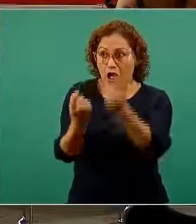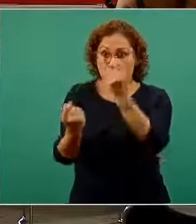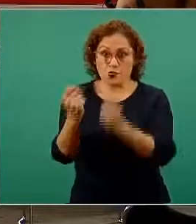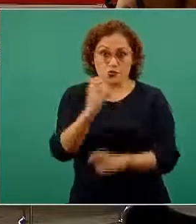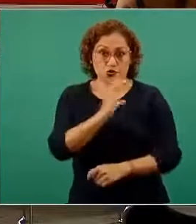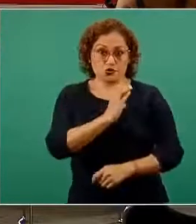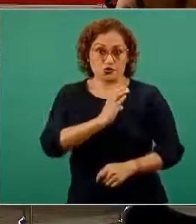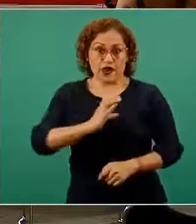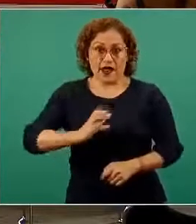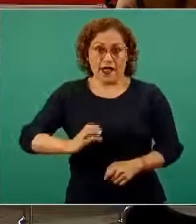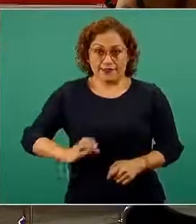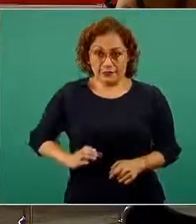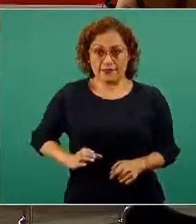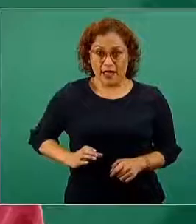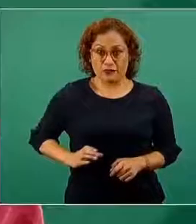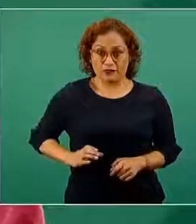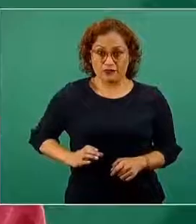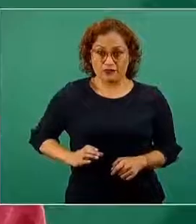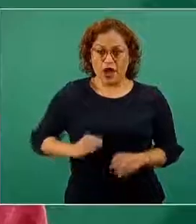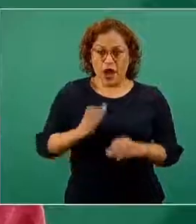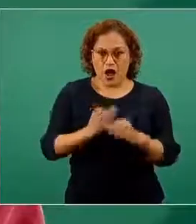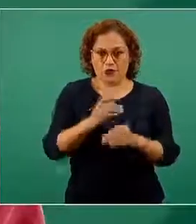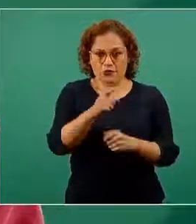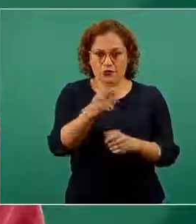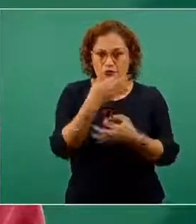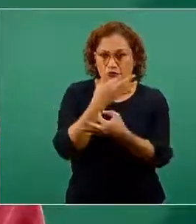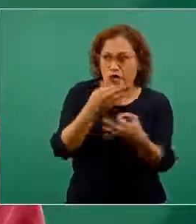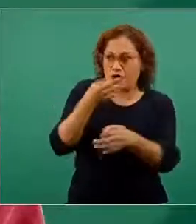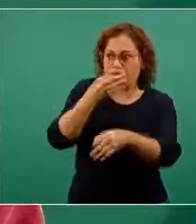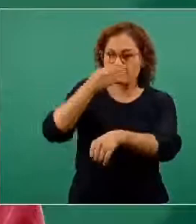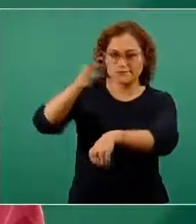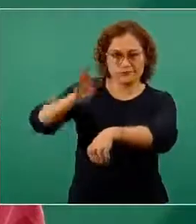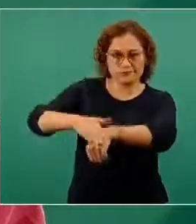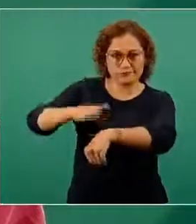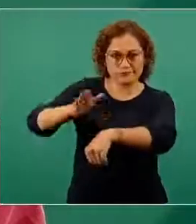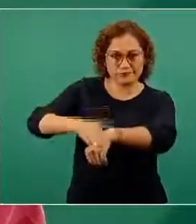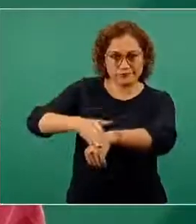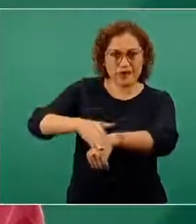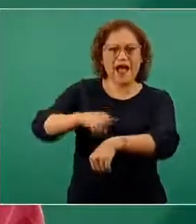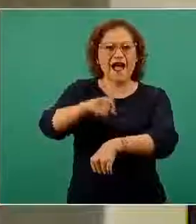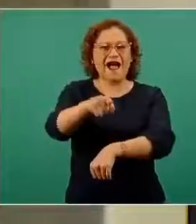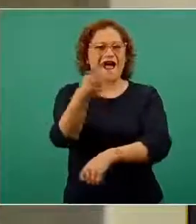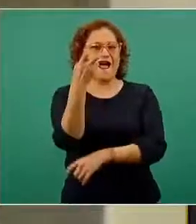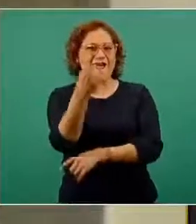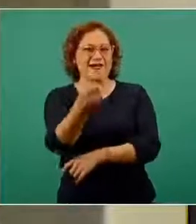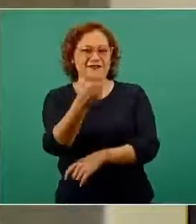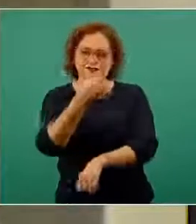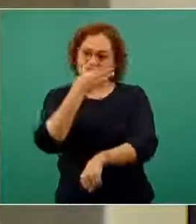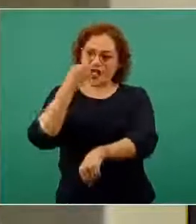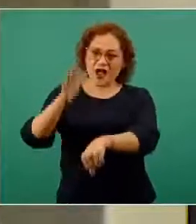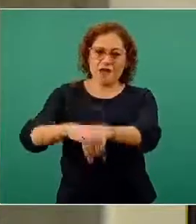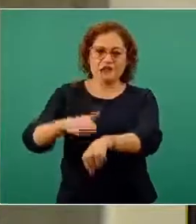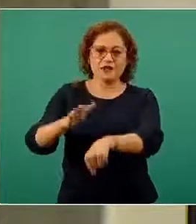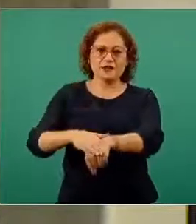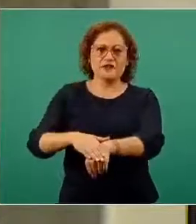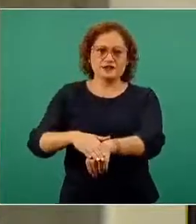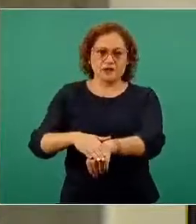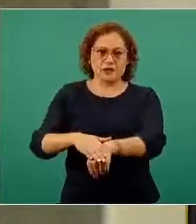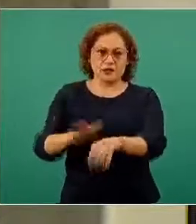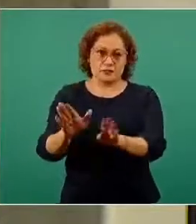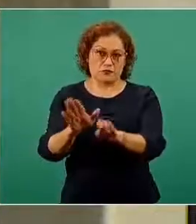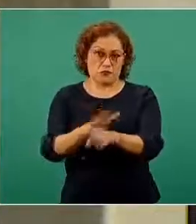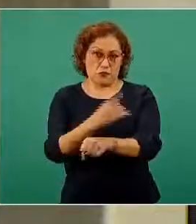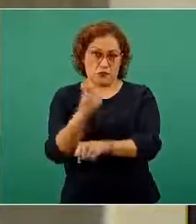llamarle, alerta o advertencia, esa es la palabra, a esta advertencia que están haciendo, pues que extremen sus precauciones,